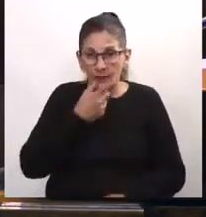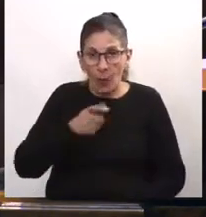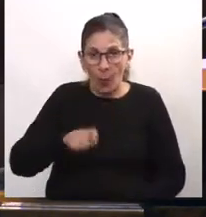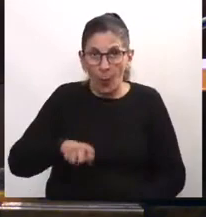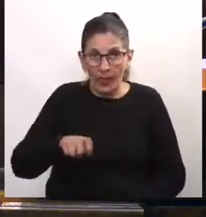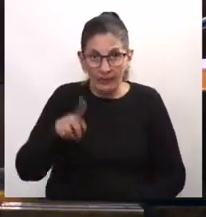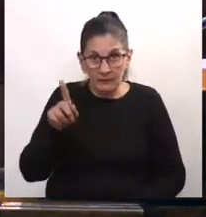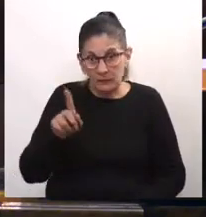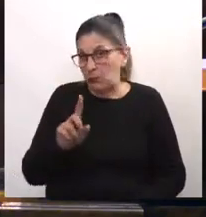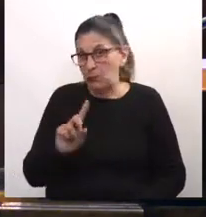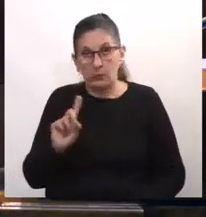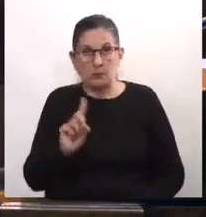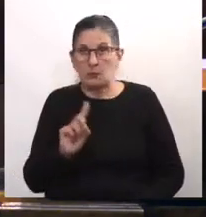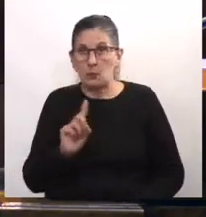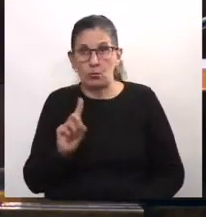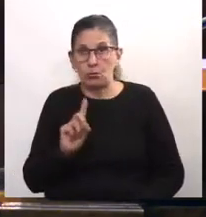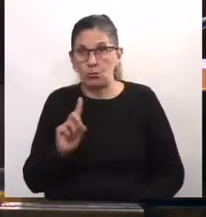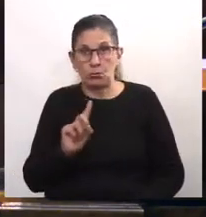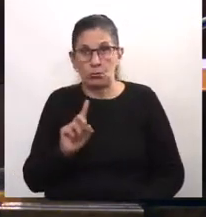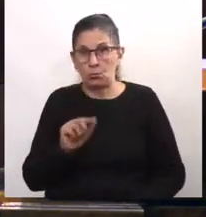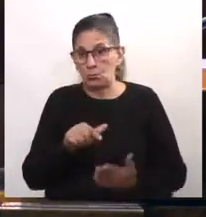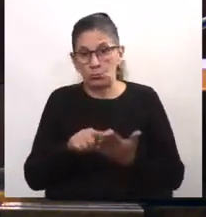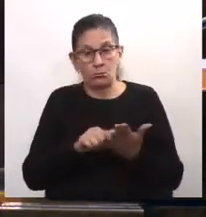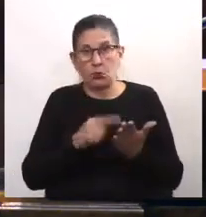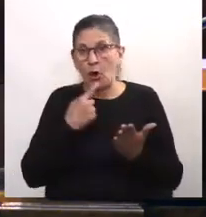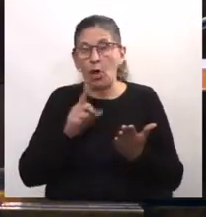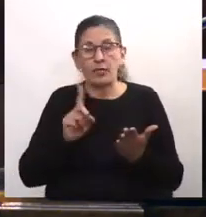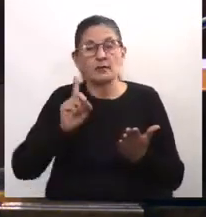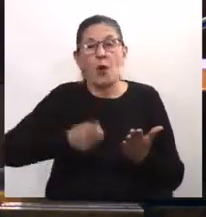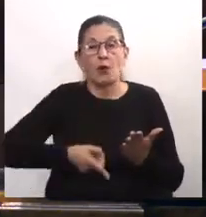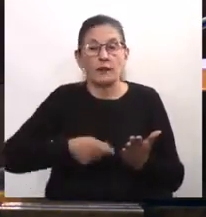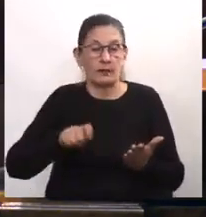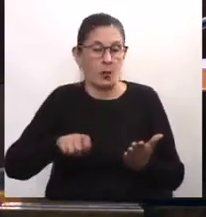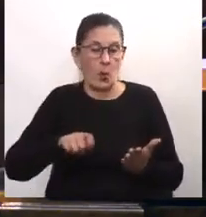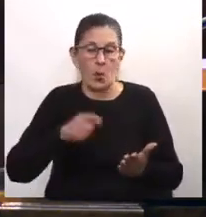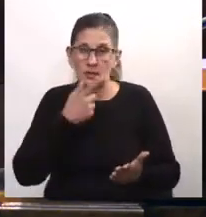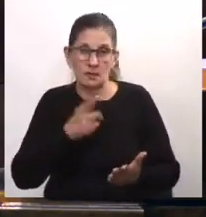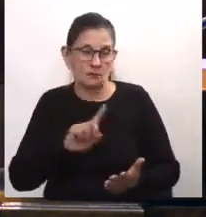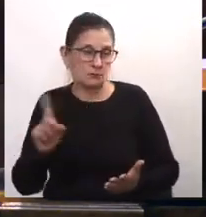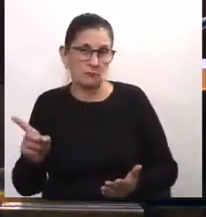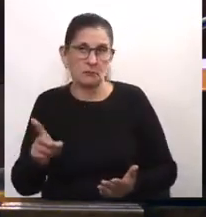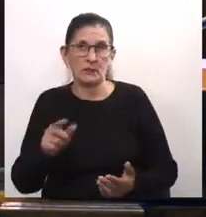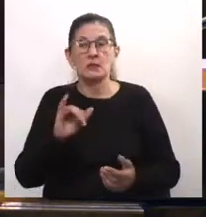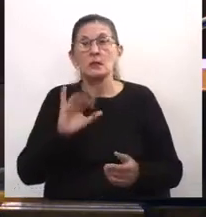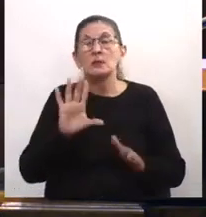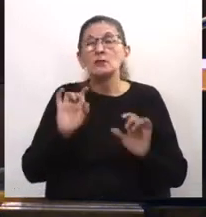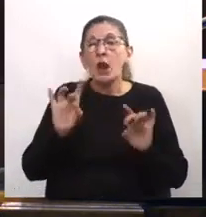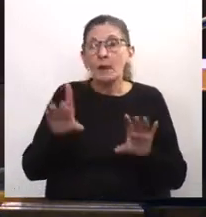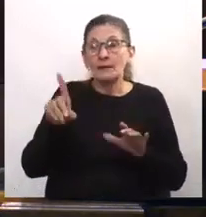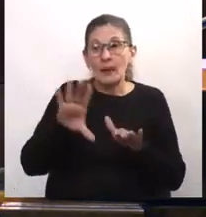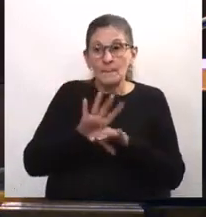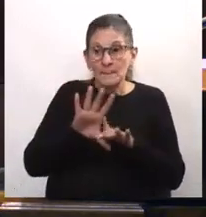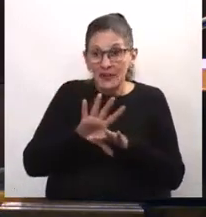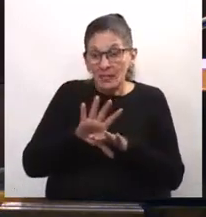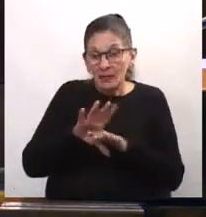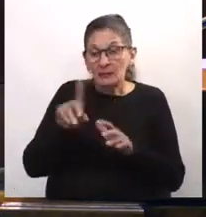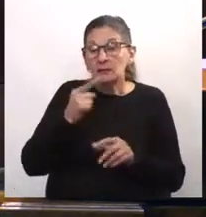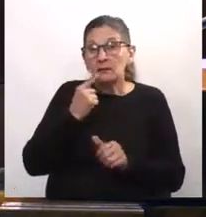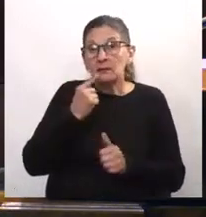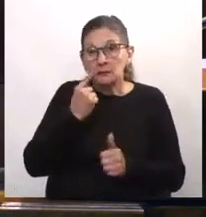No. En ningún lugar del texto dice que tiene que ser una orden del juez. Basta que el administrador, el MIDES,